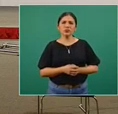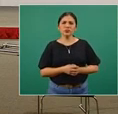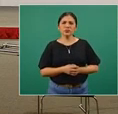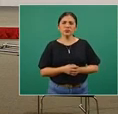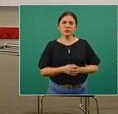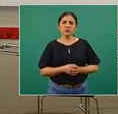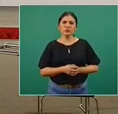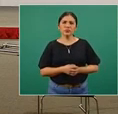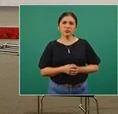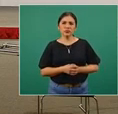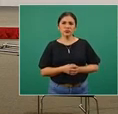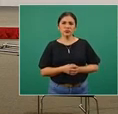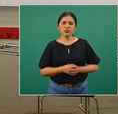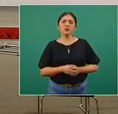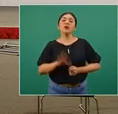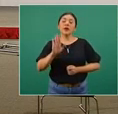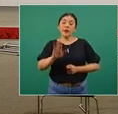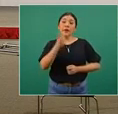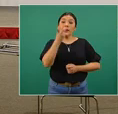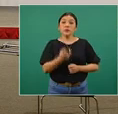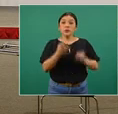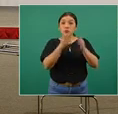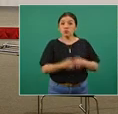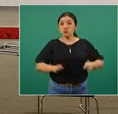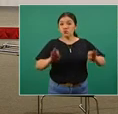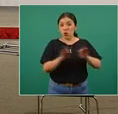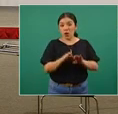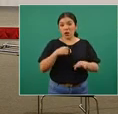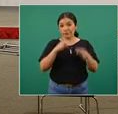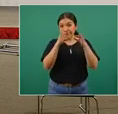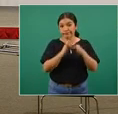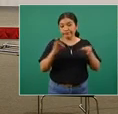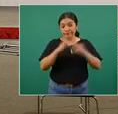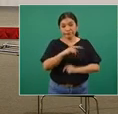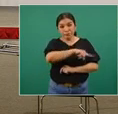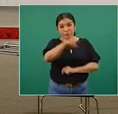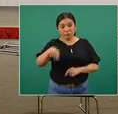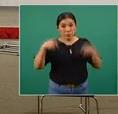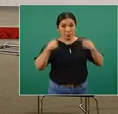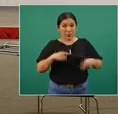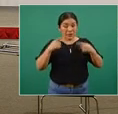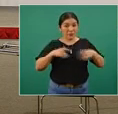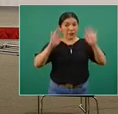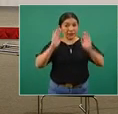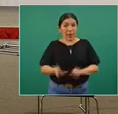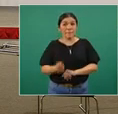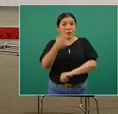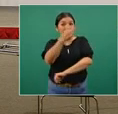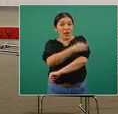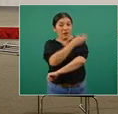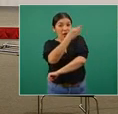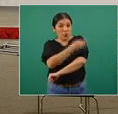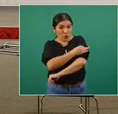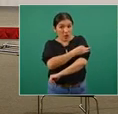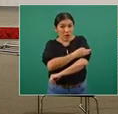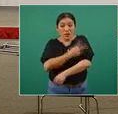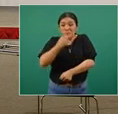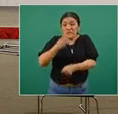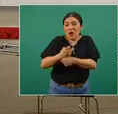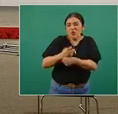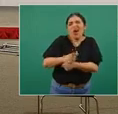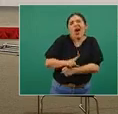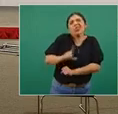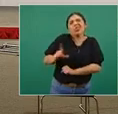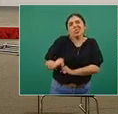Sí, obviamente aquí es importante recalcarle a las personas que han recibido la primera dosis que no dejen pasar su segunda